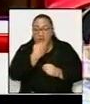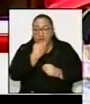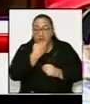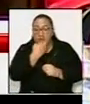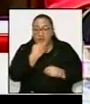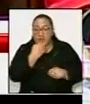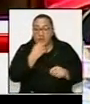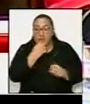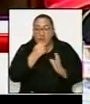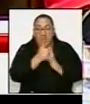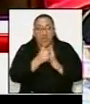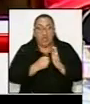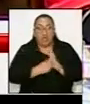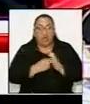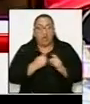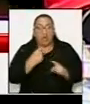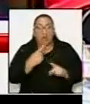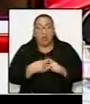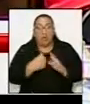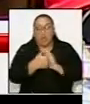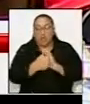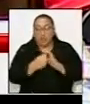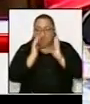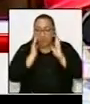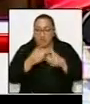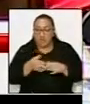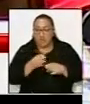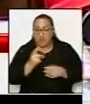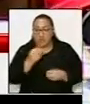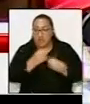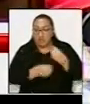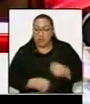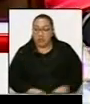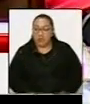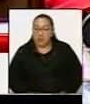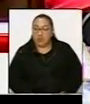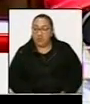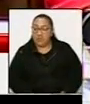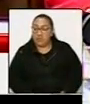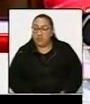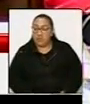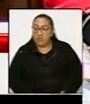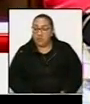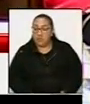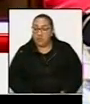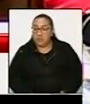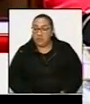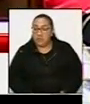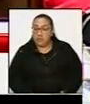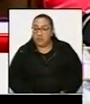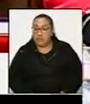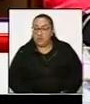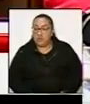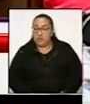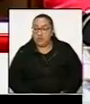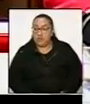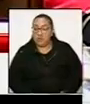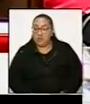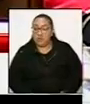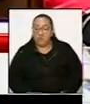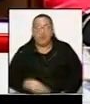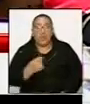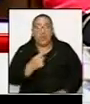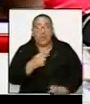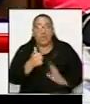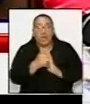artículo por artículo para centrar nuestras nuestros aportes críticas y demás alrededor de cada artículo